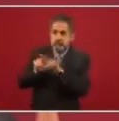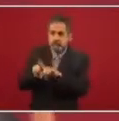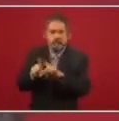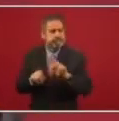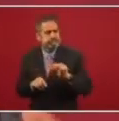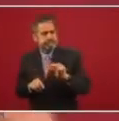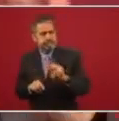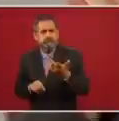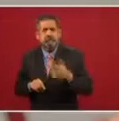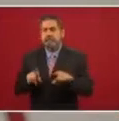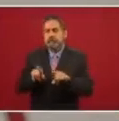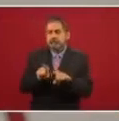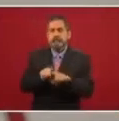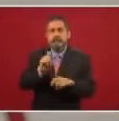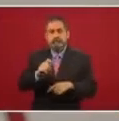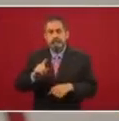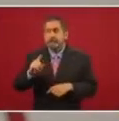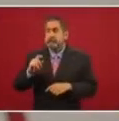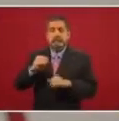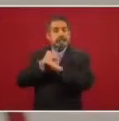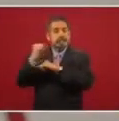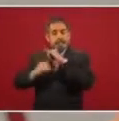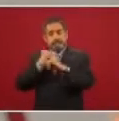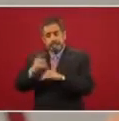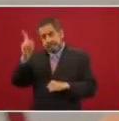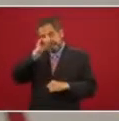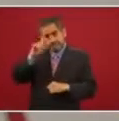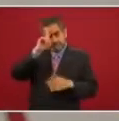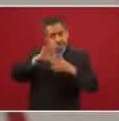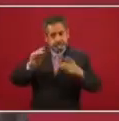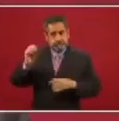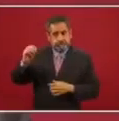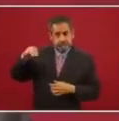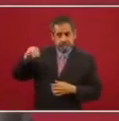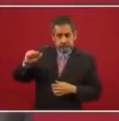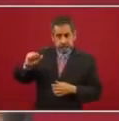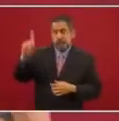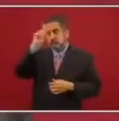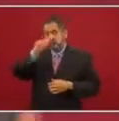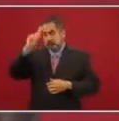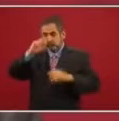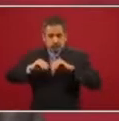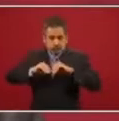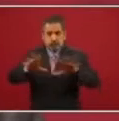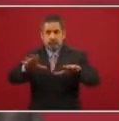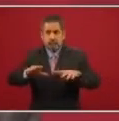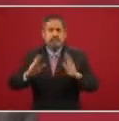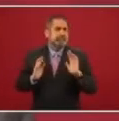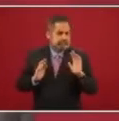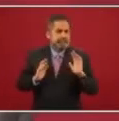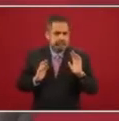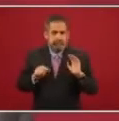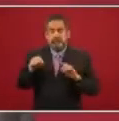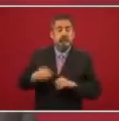alineamiento a las recomendaciones técnicas de la organización mundial de la salud específicamente ahora del